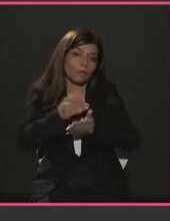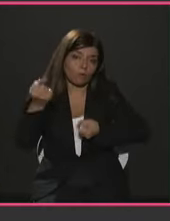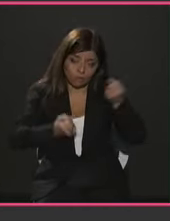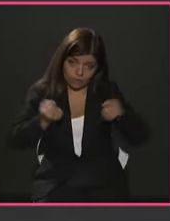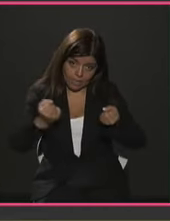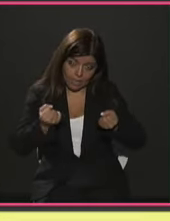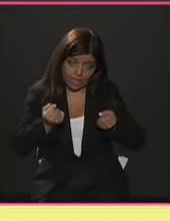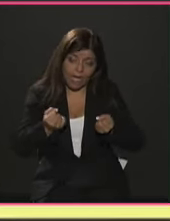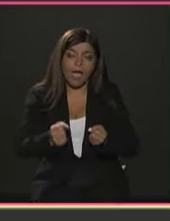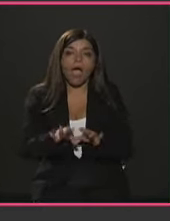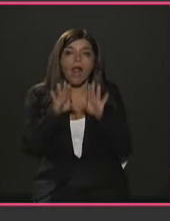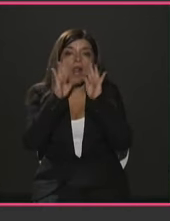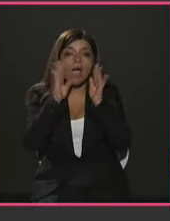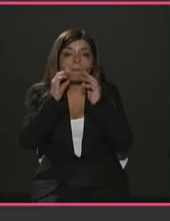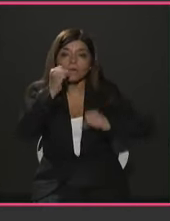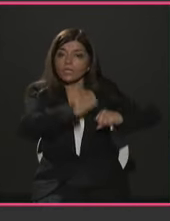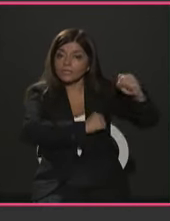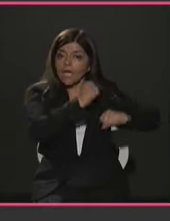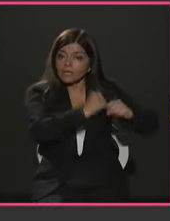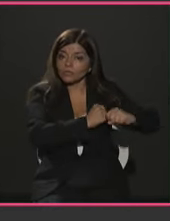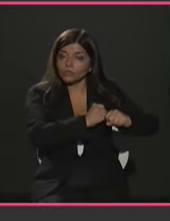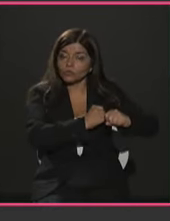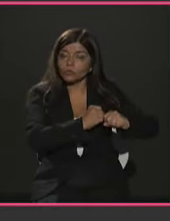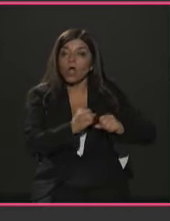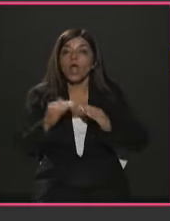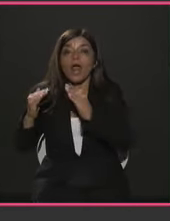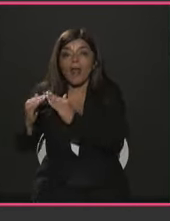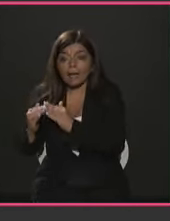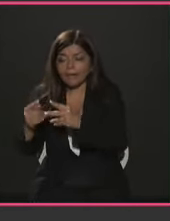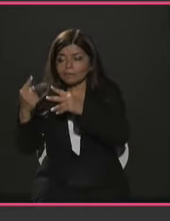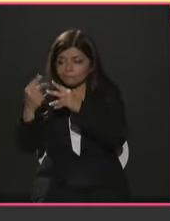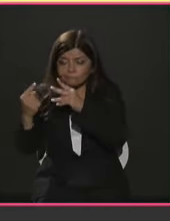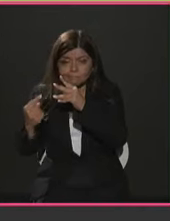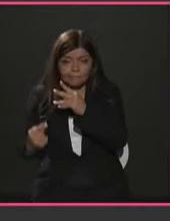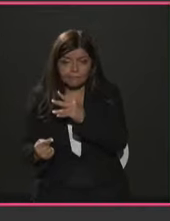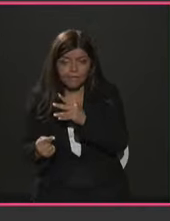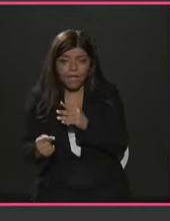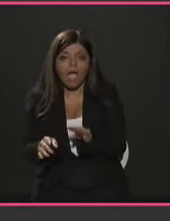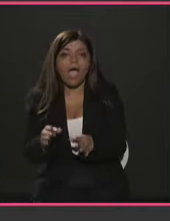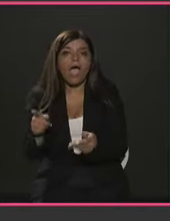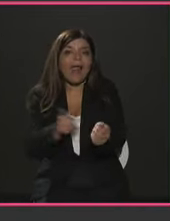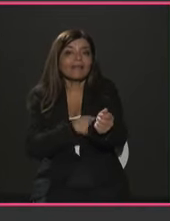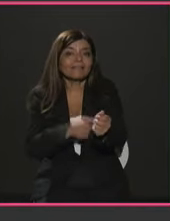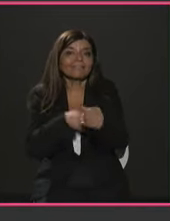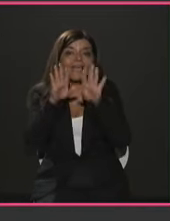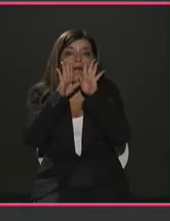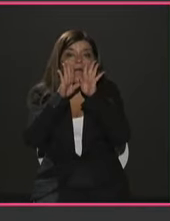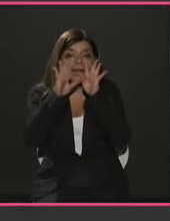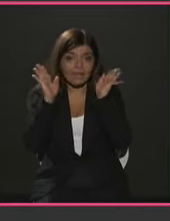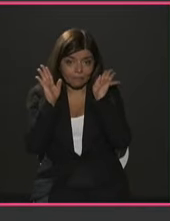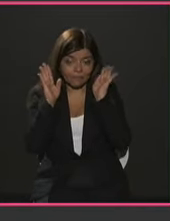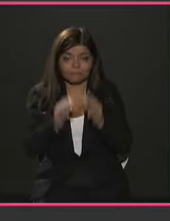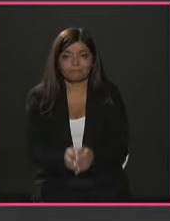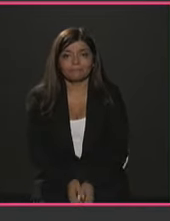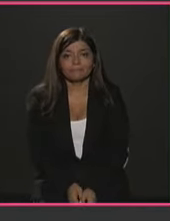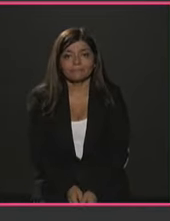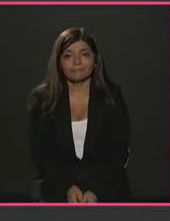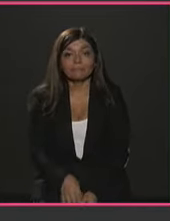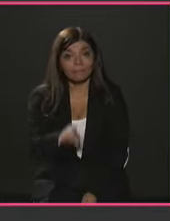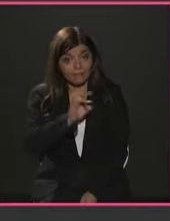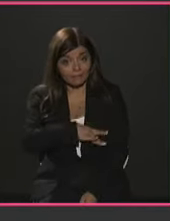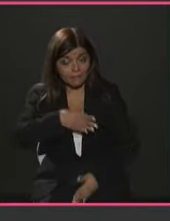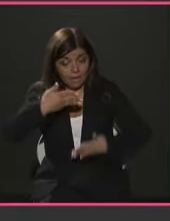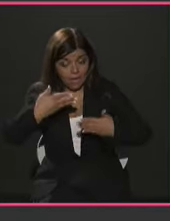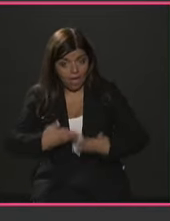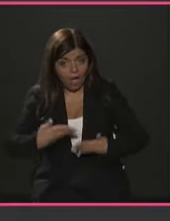electricidad Limpia para las Industrias en nuestros hogares etcétera Sí ahora chile está en una